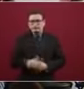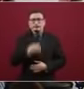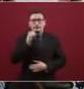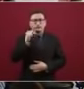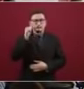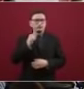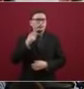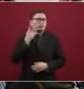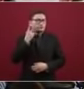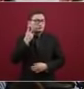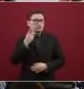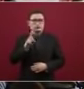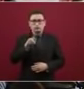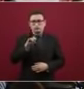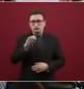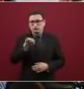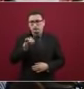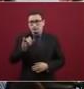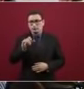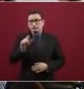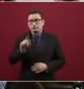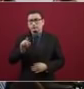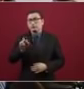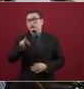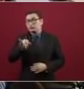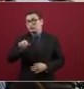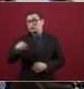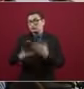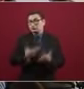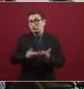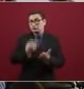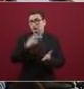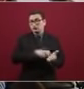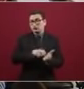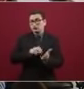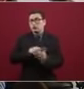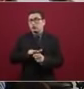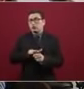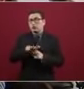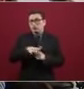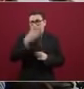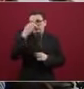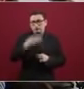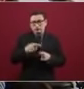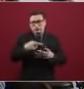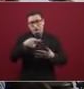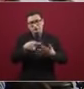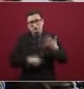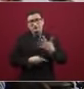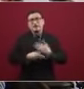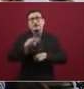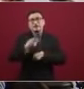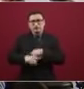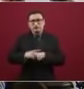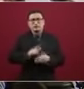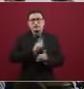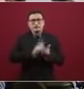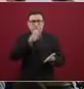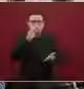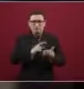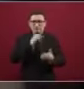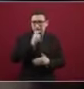diputada Dulce María Sauri presentó una iniciativa para reformar el catálogo de delitos por los que se puede